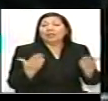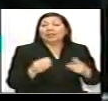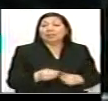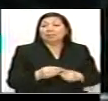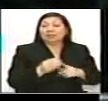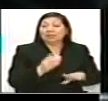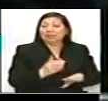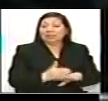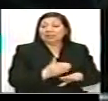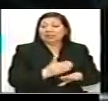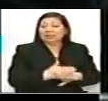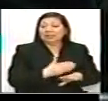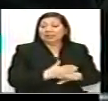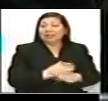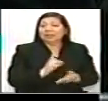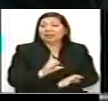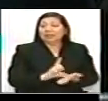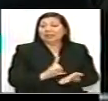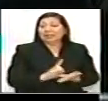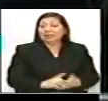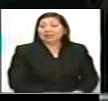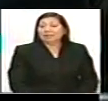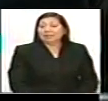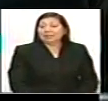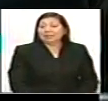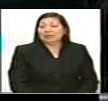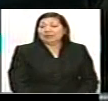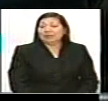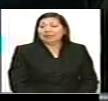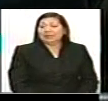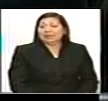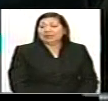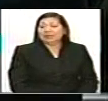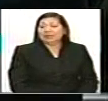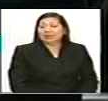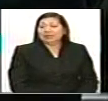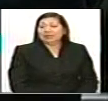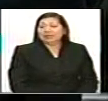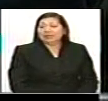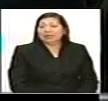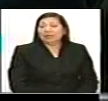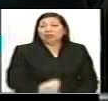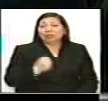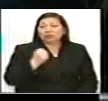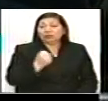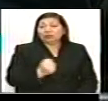ha desarrollado la ciudad de Lima, tiene la estación de Chosica,